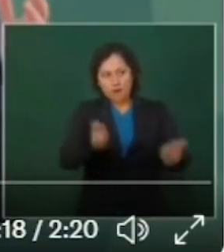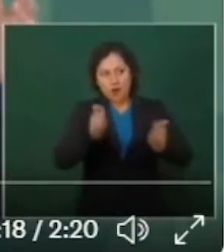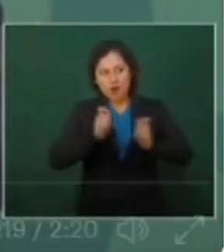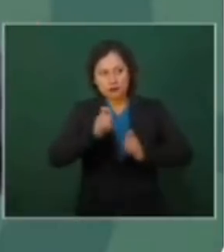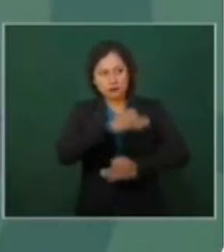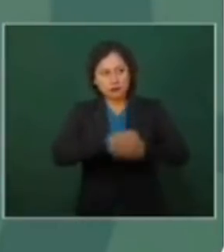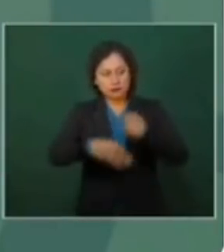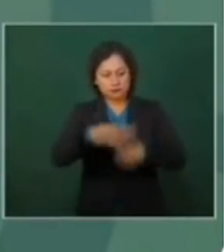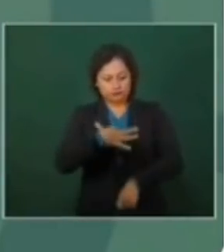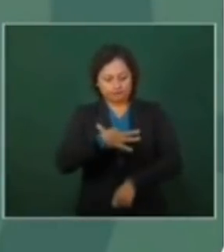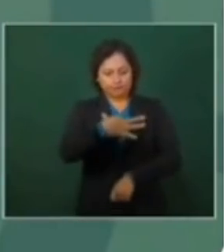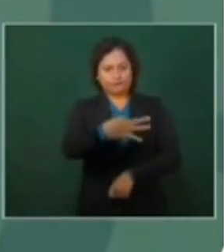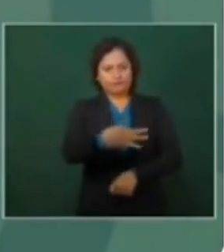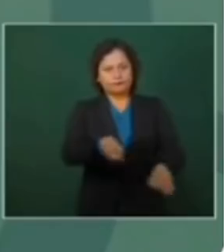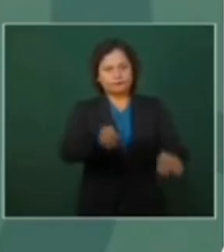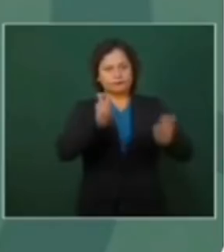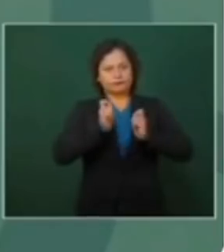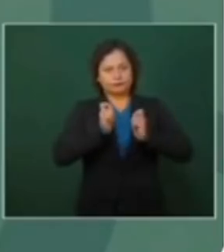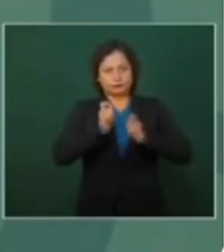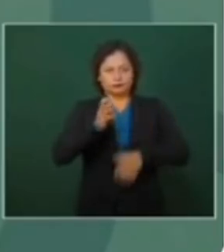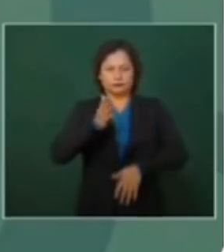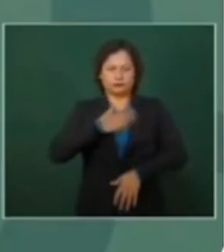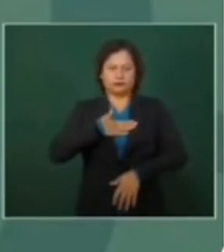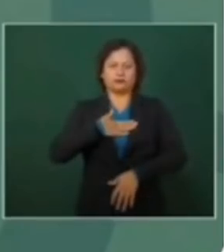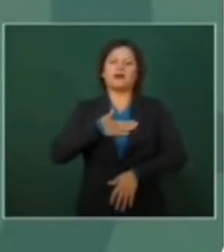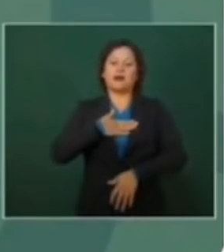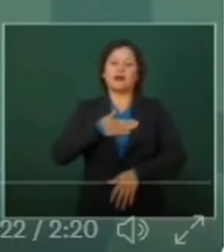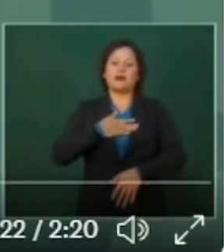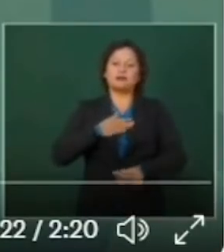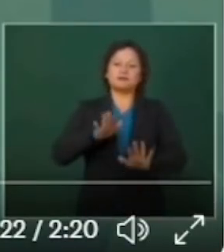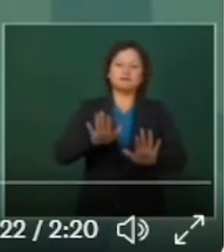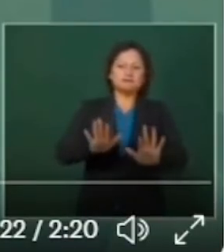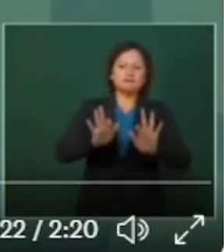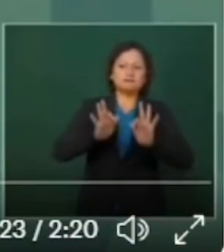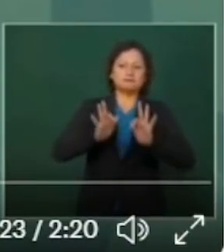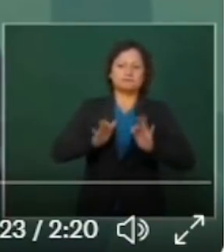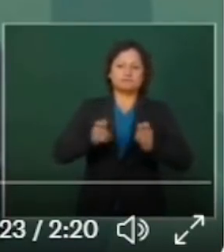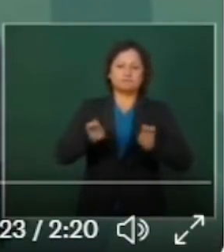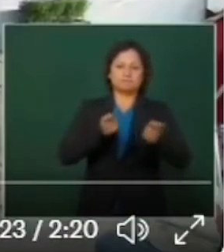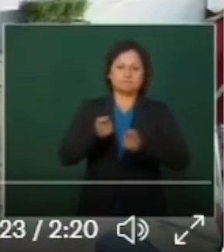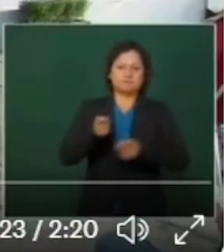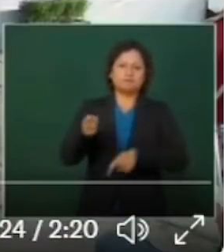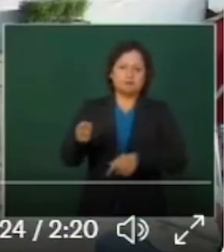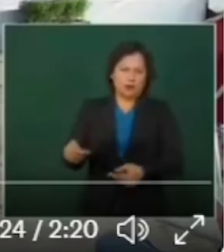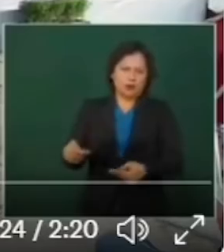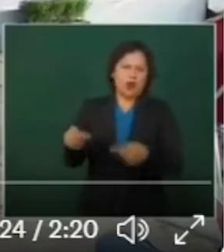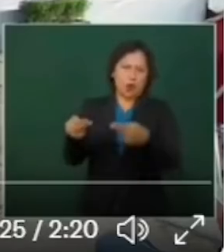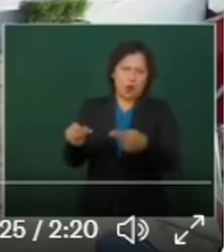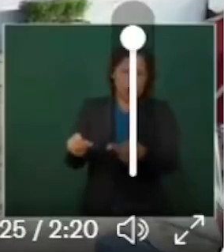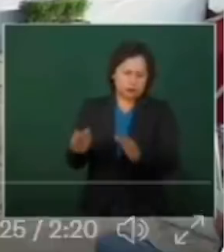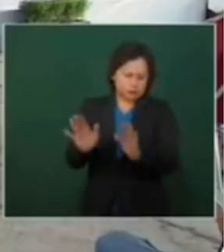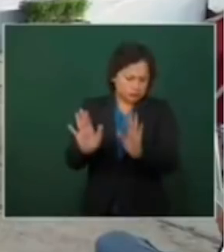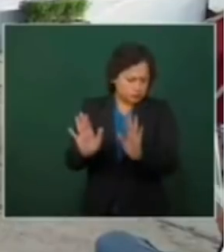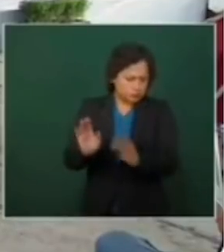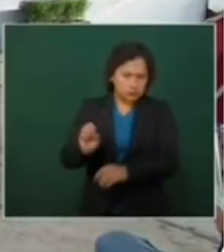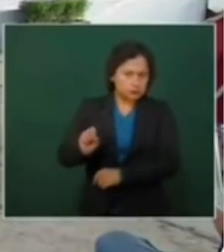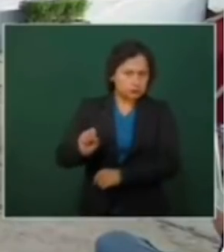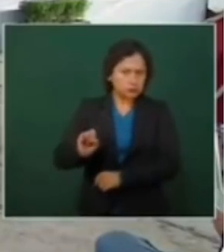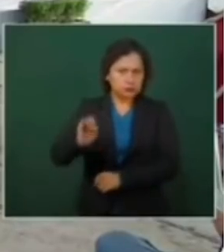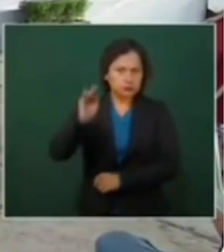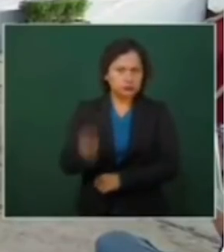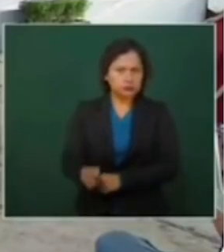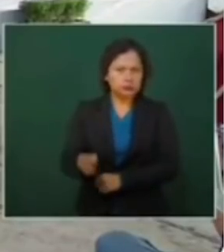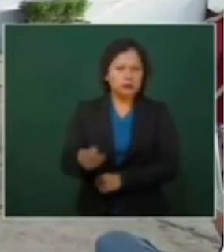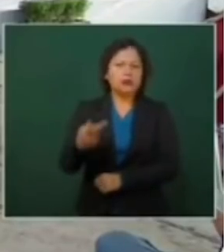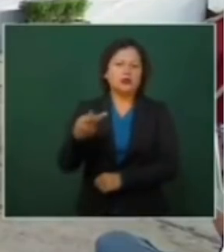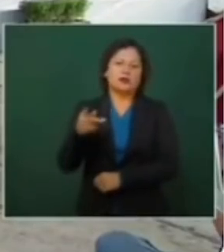para poner orden es decir si vas a hacer negocios se requiere